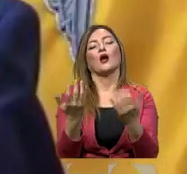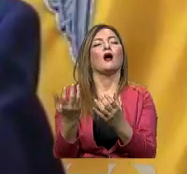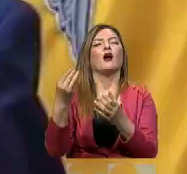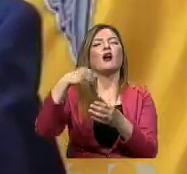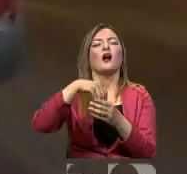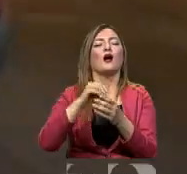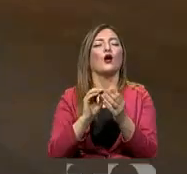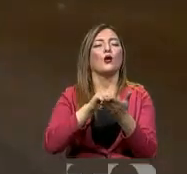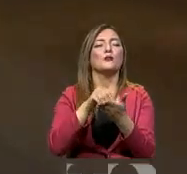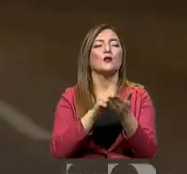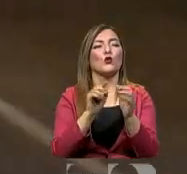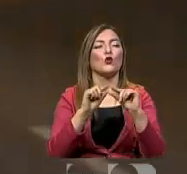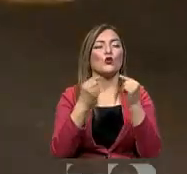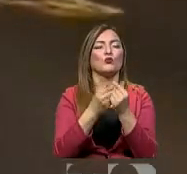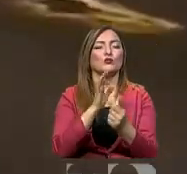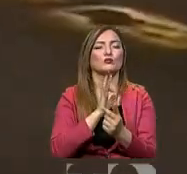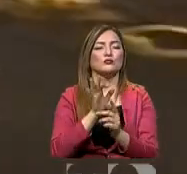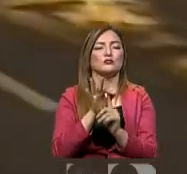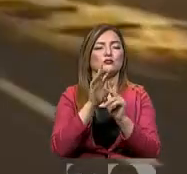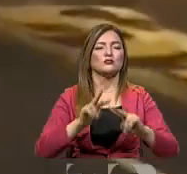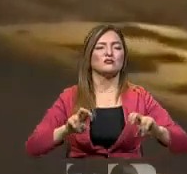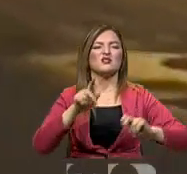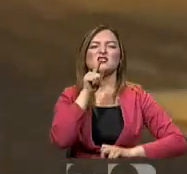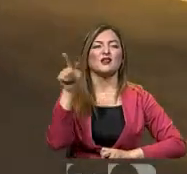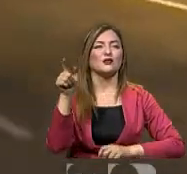comisión técnica especial para investigar justamente quién